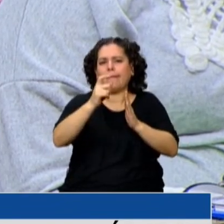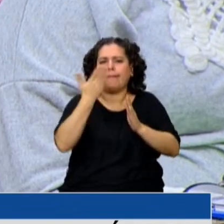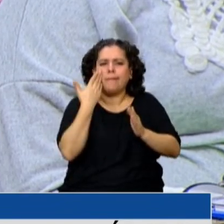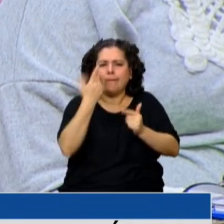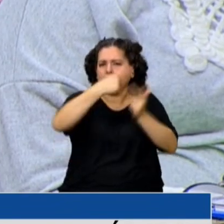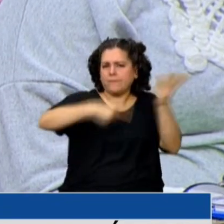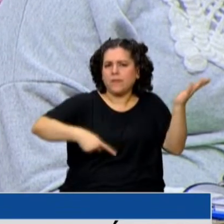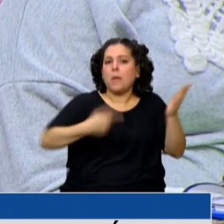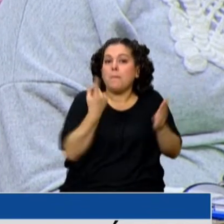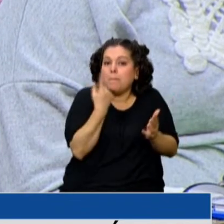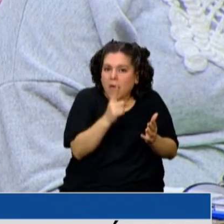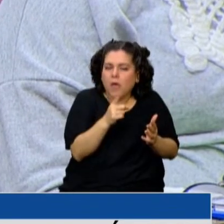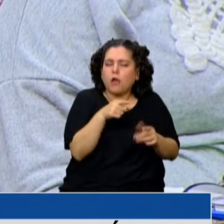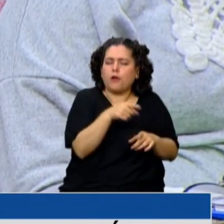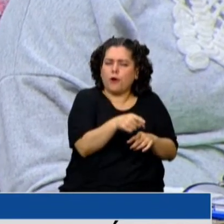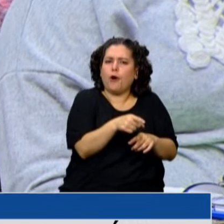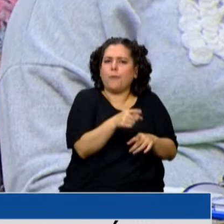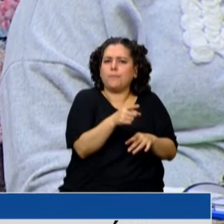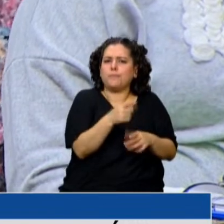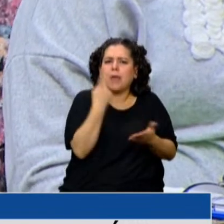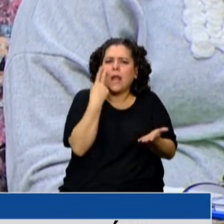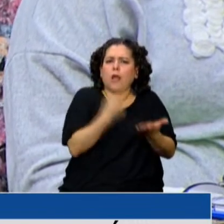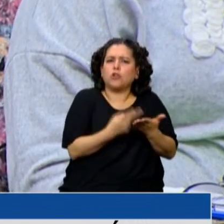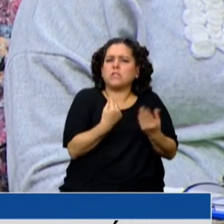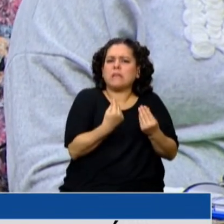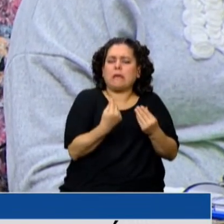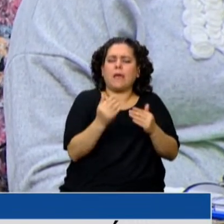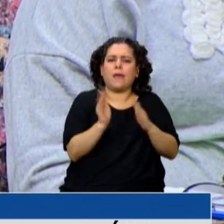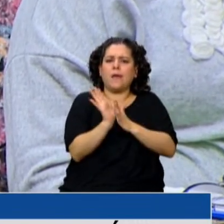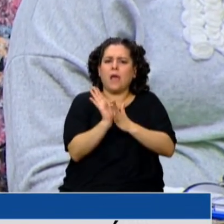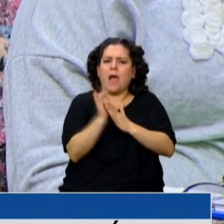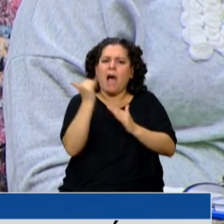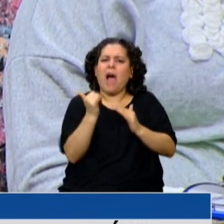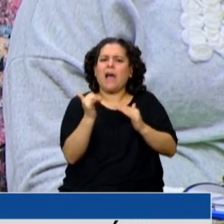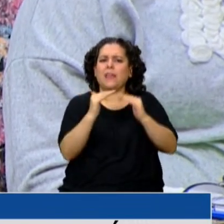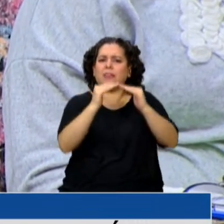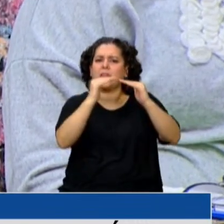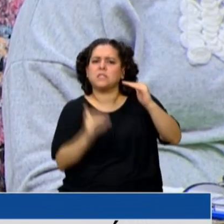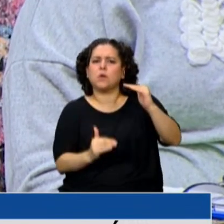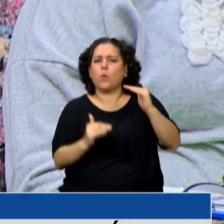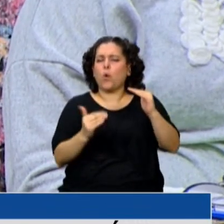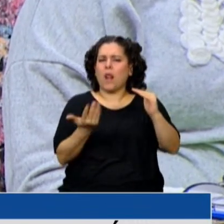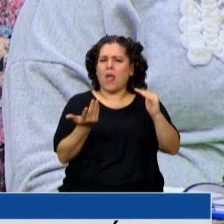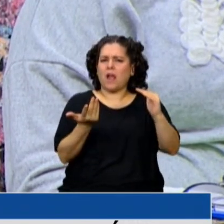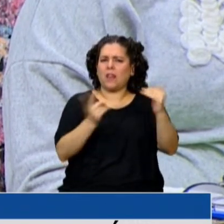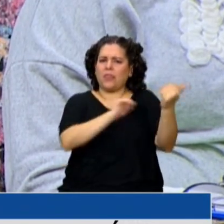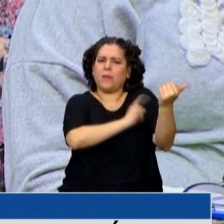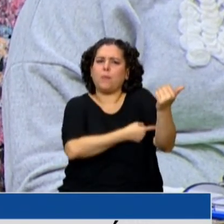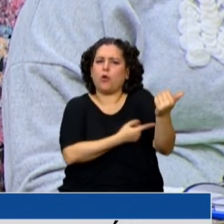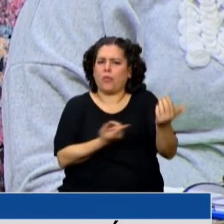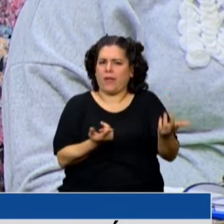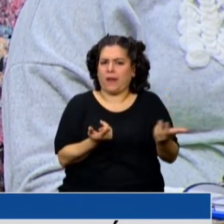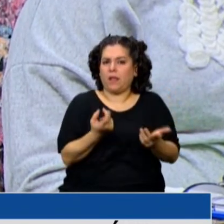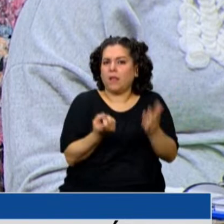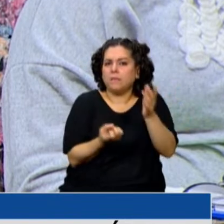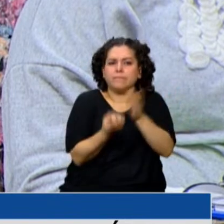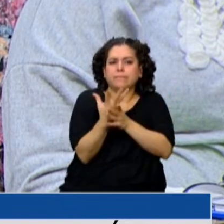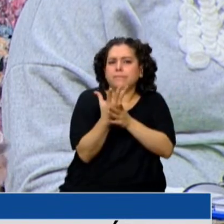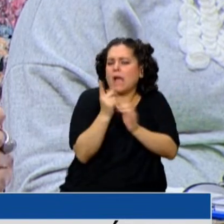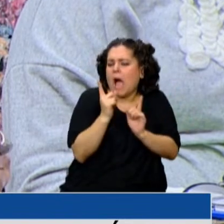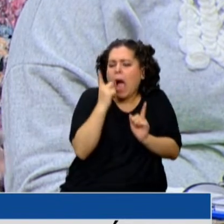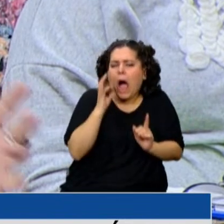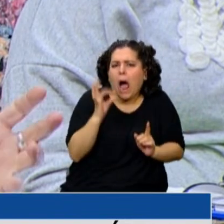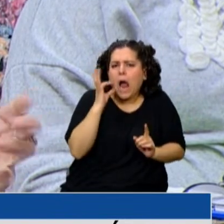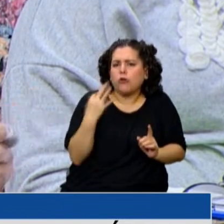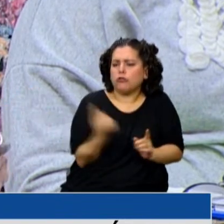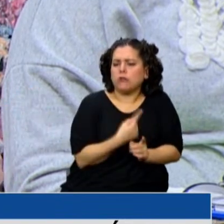que reconoce esa desigual relación de poder y que tiene origen en algo de lo que